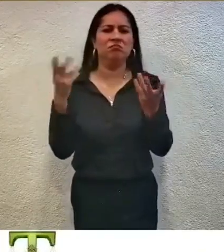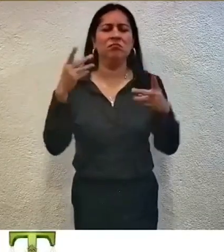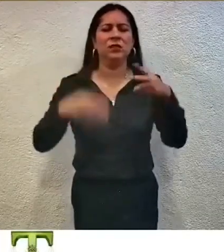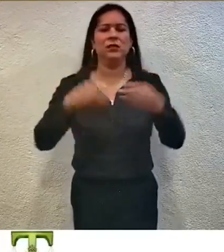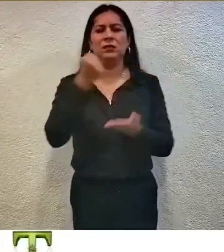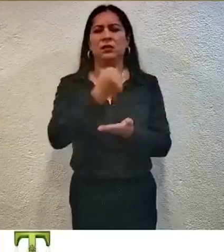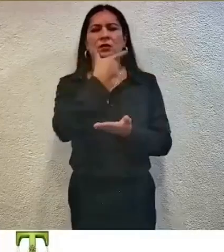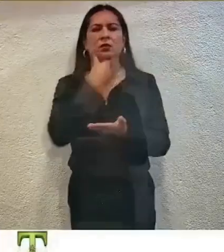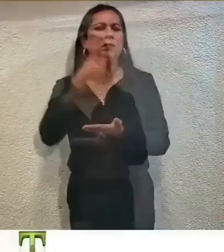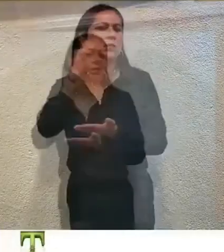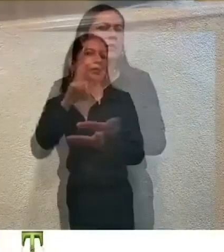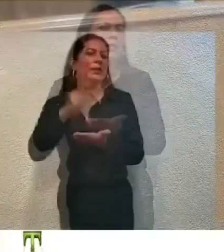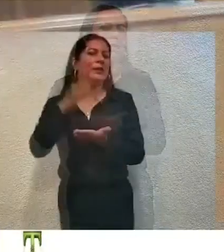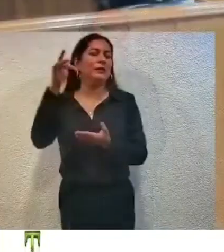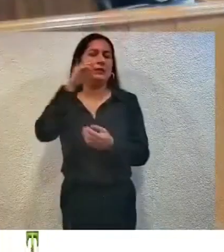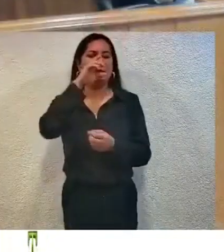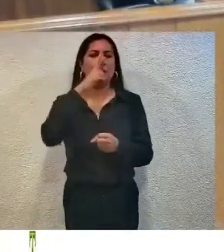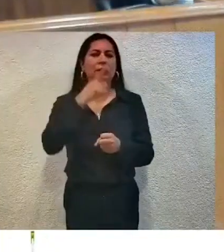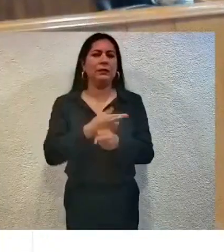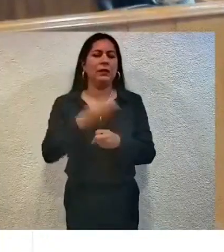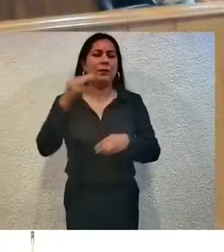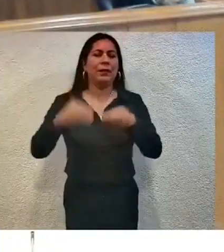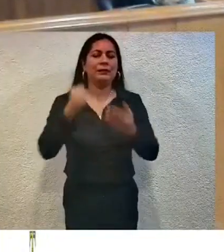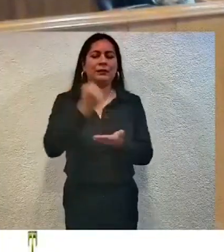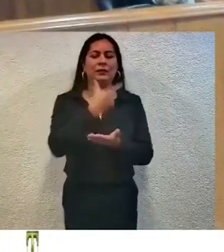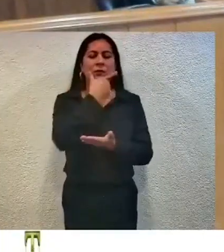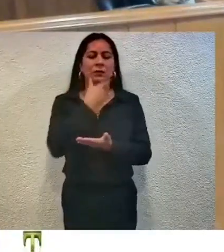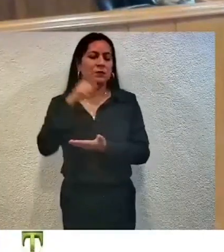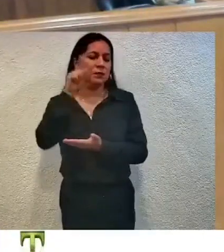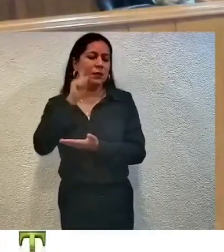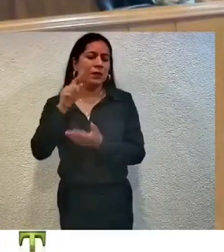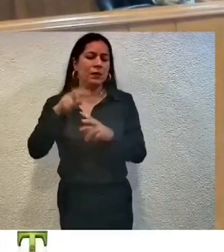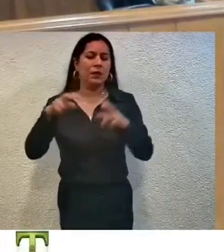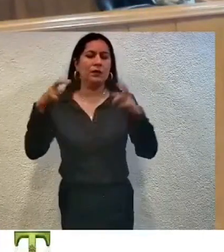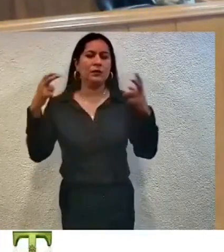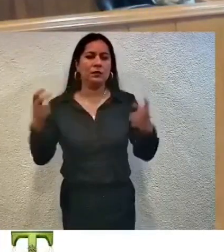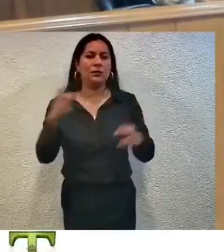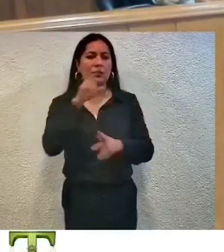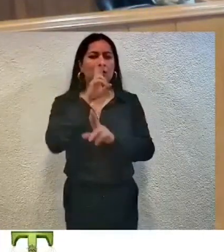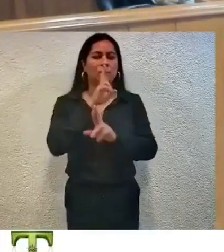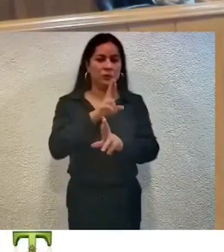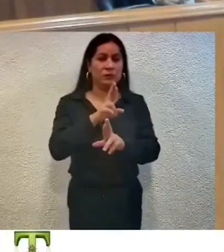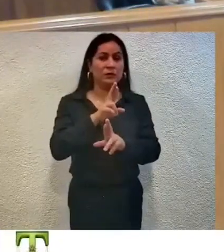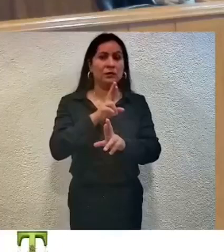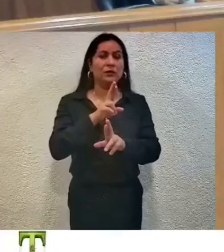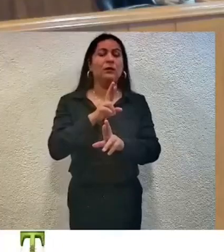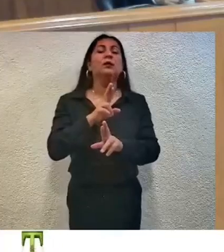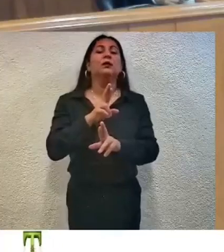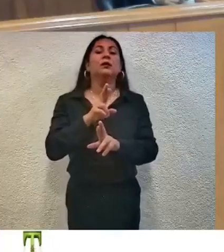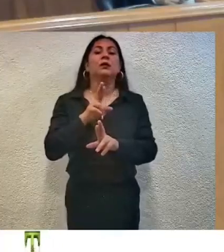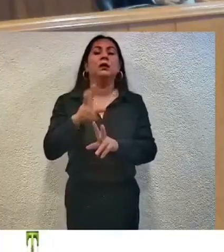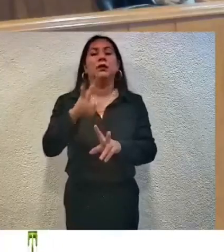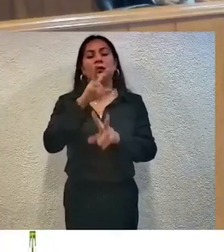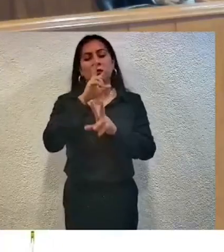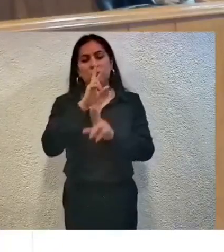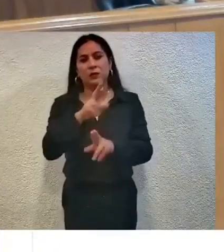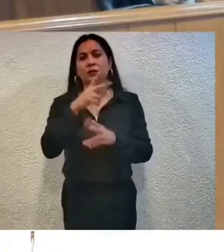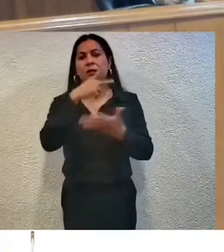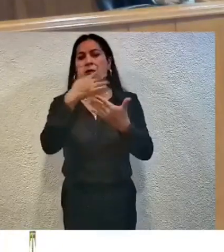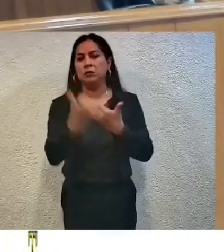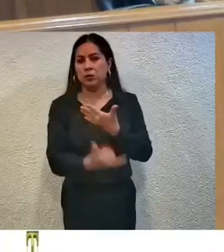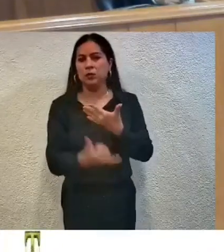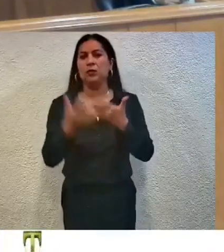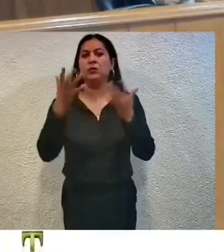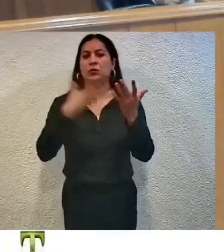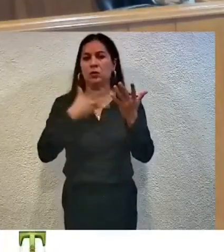magistrado. Gracias, secretaria. Magistradas, magistrado, en la presente sesión de resolución, los resolutivos de los proyectos que